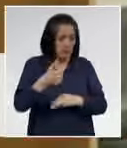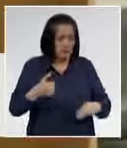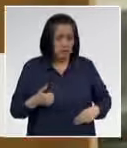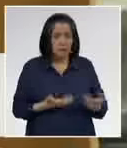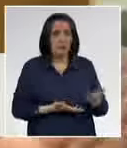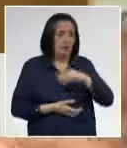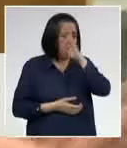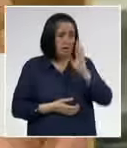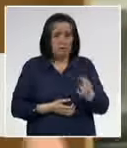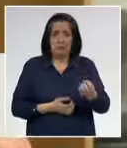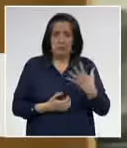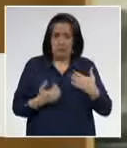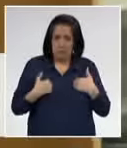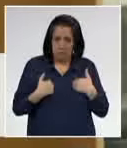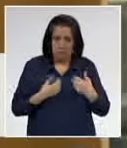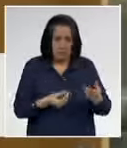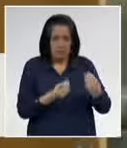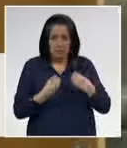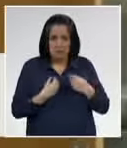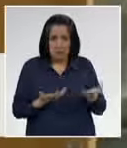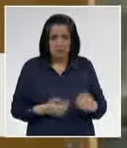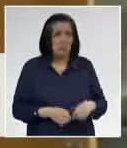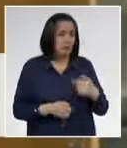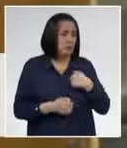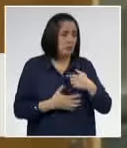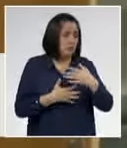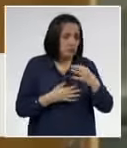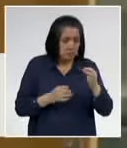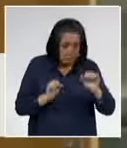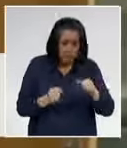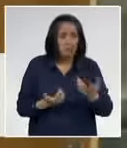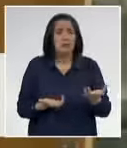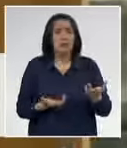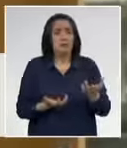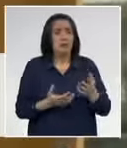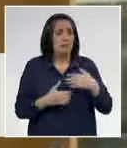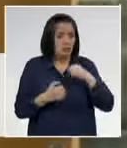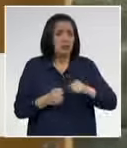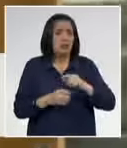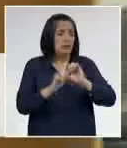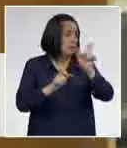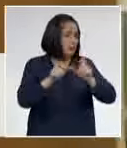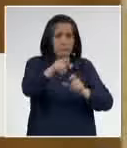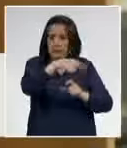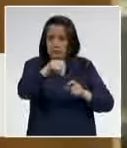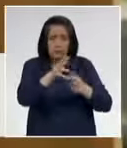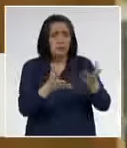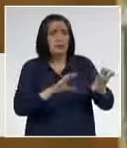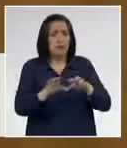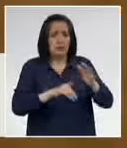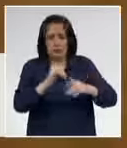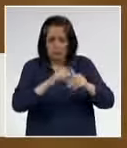han dicho que a mí me tengan que dar un centavo. Que yo tenía interés, claro, interés público y nacional en hacer una